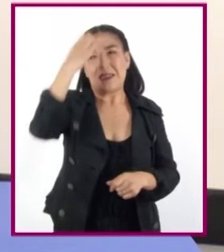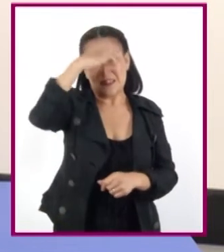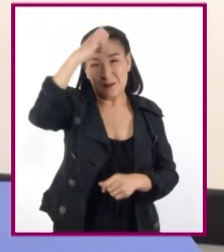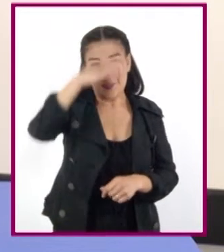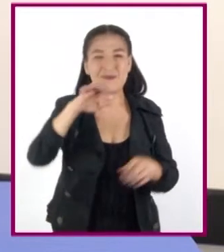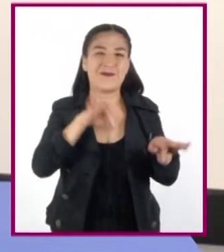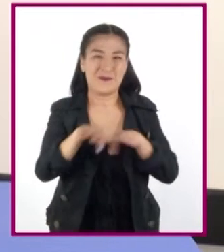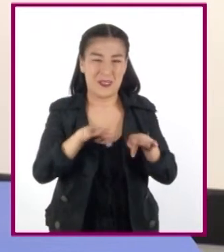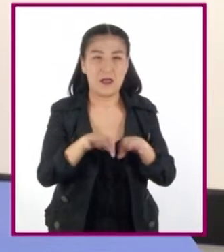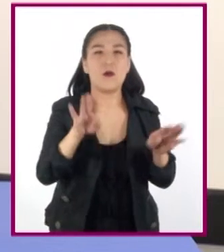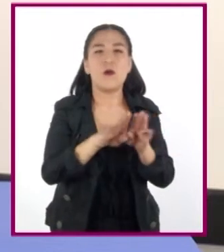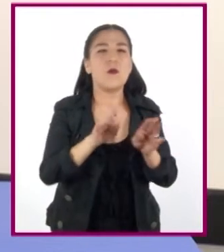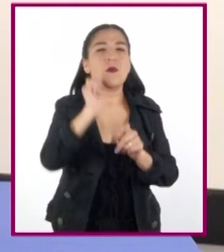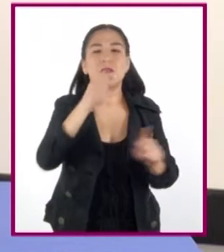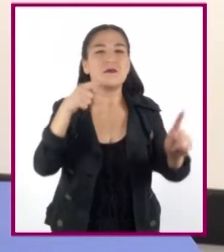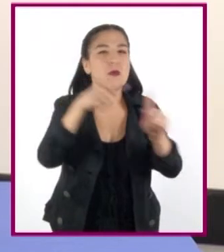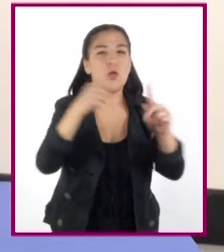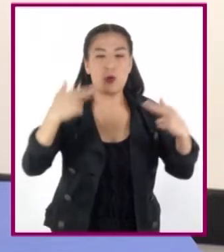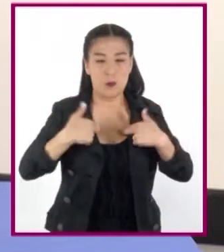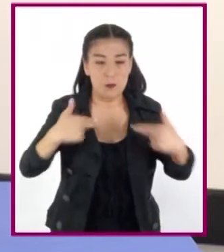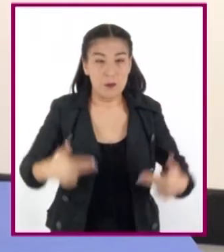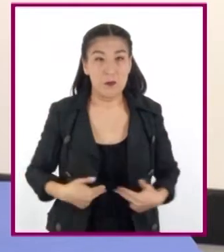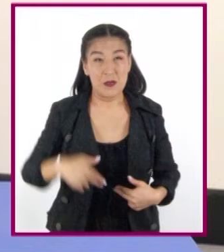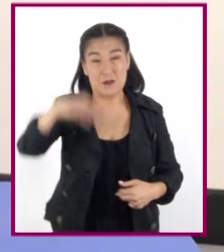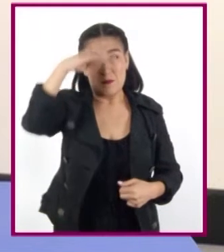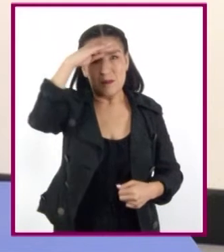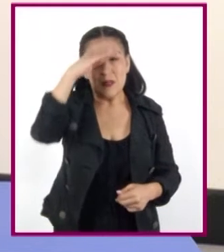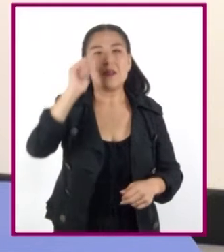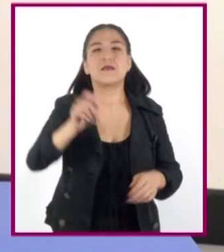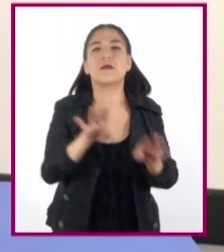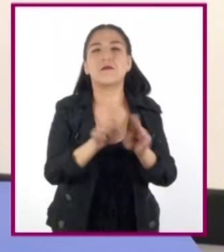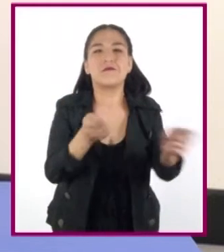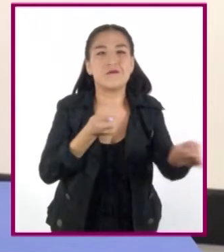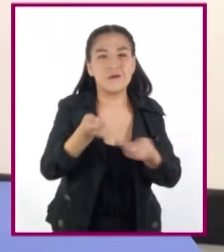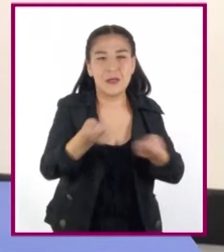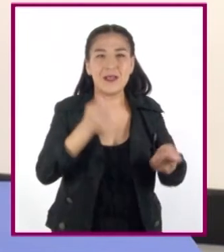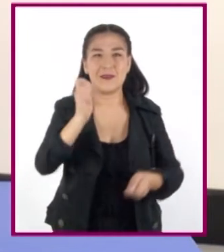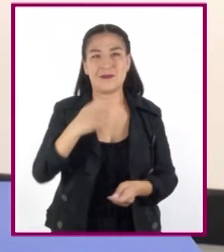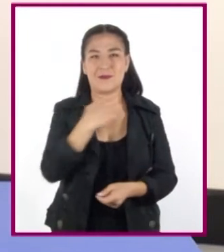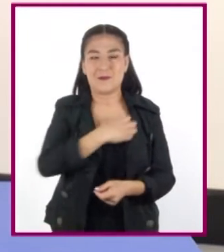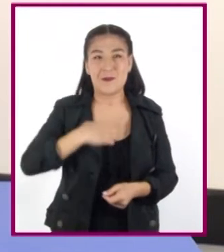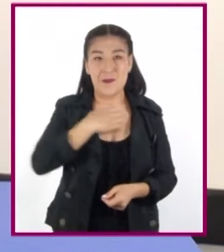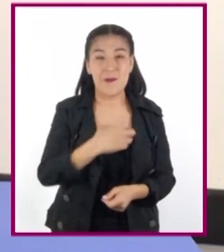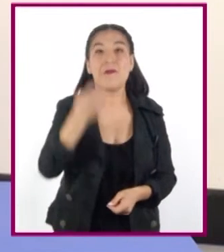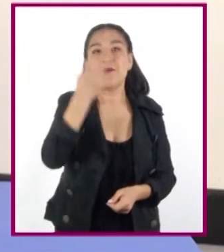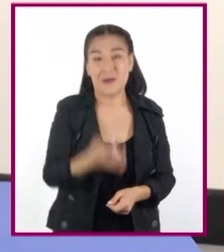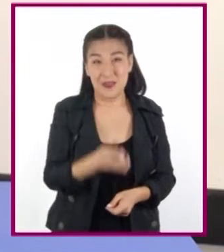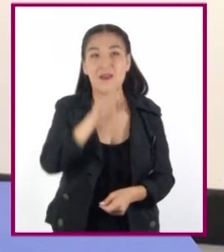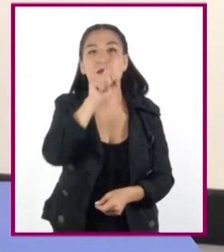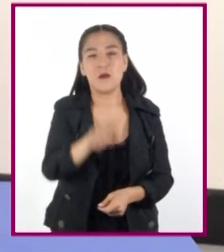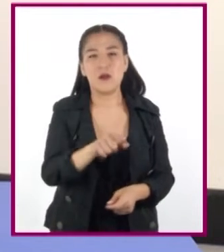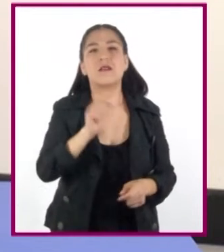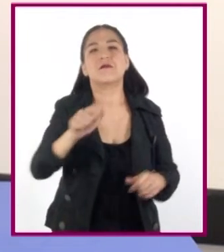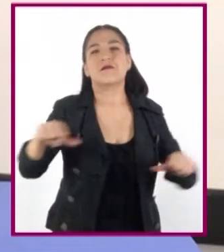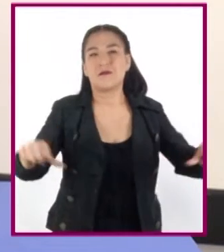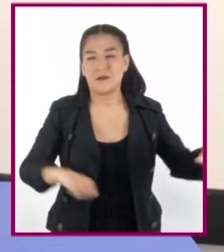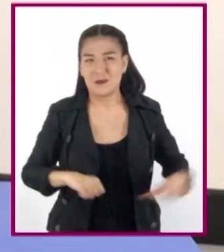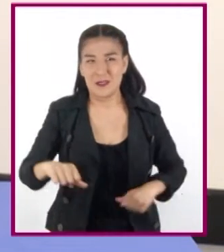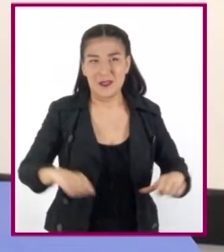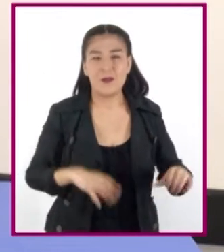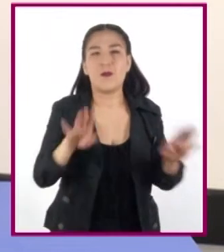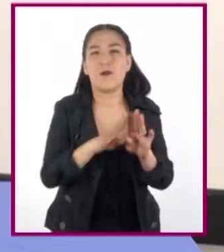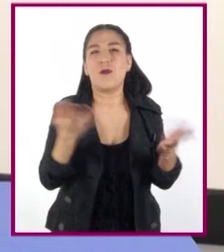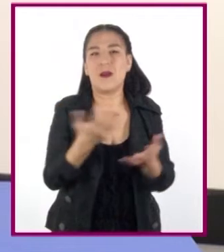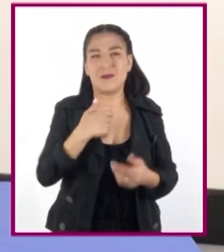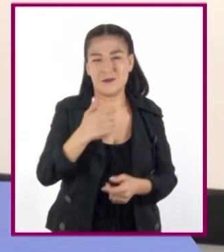enfoque humanista, los pensamientos generan y mueven a las emociones y estas a su vez a nuestros actos. Es